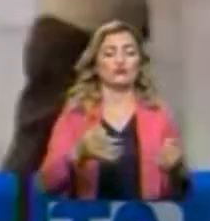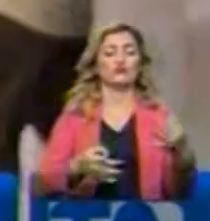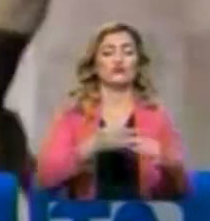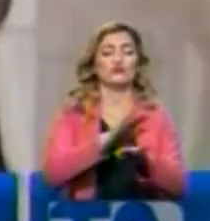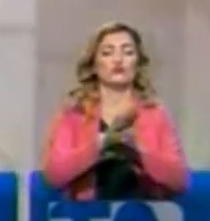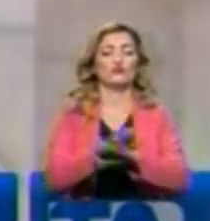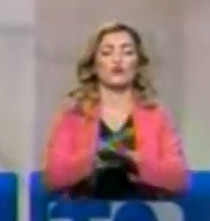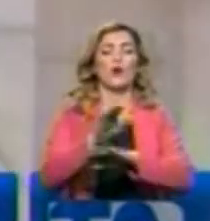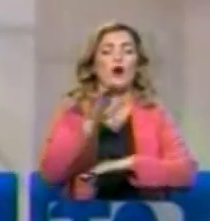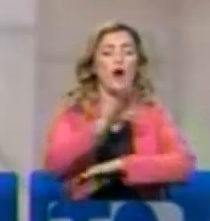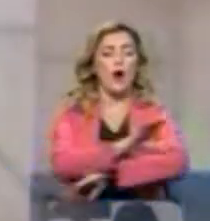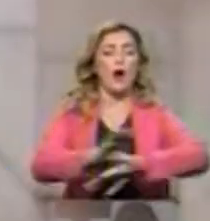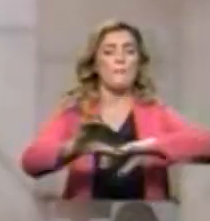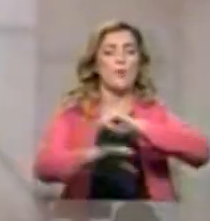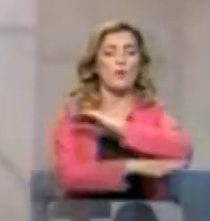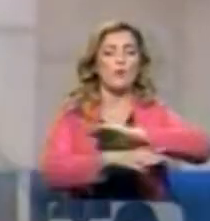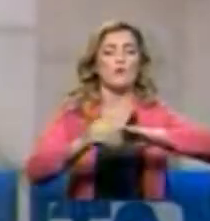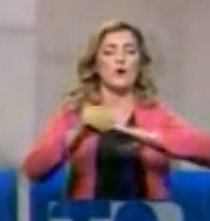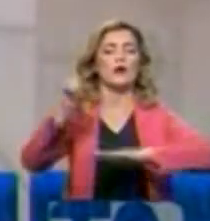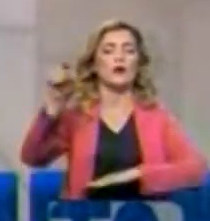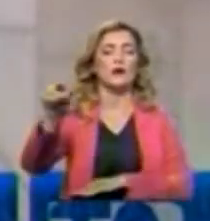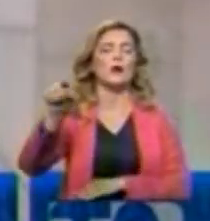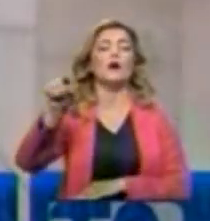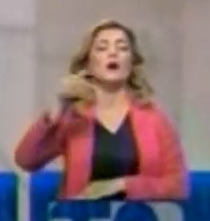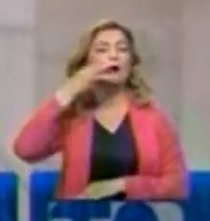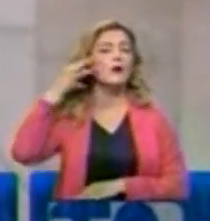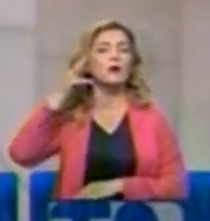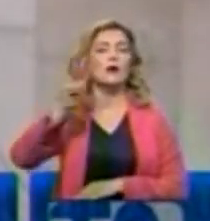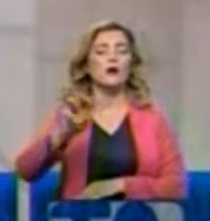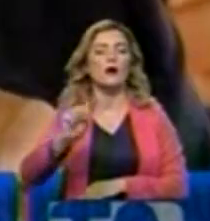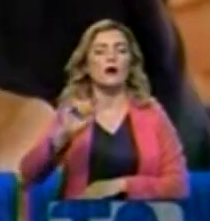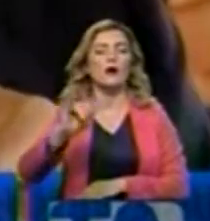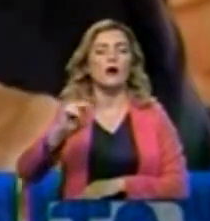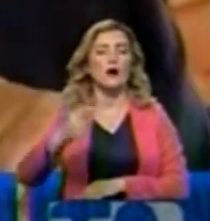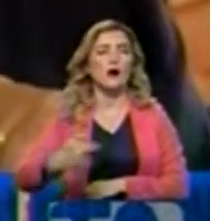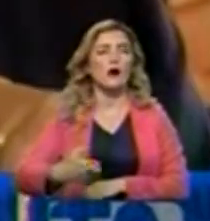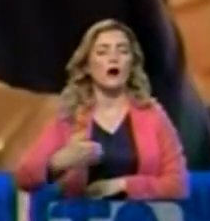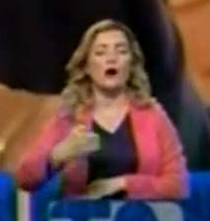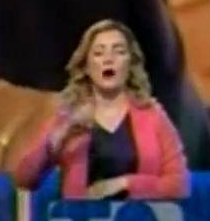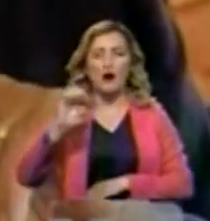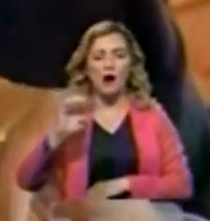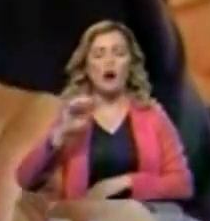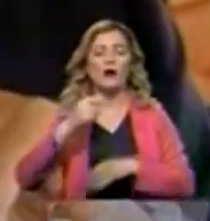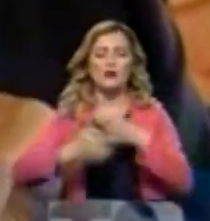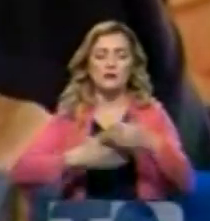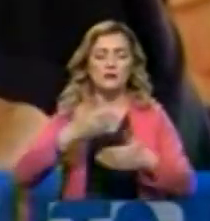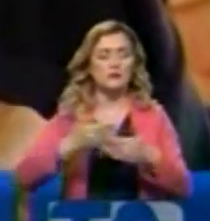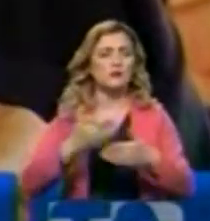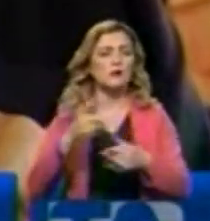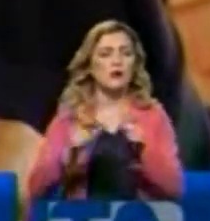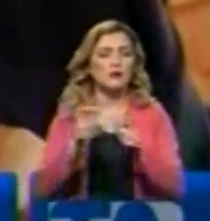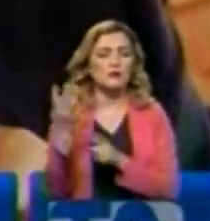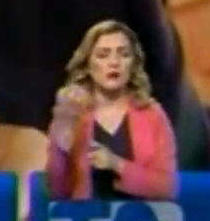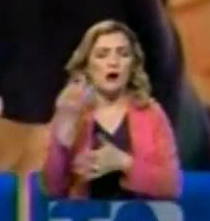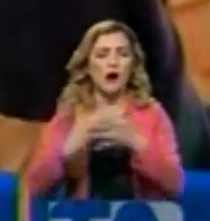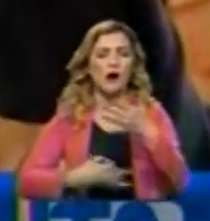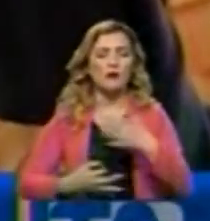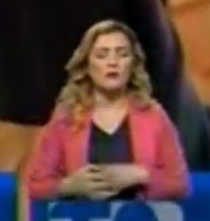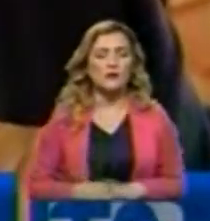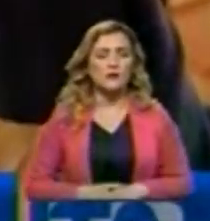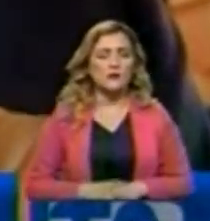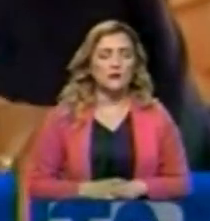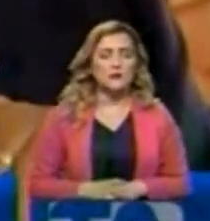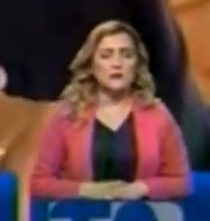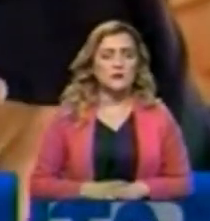caso Singe, donde es procesado junto con otras 14 personas. Habrá que ver el momento que llegue, porque tampoco es